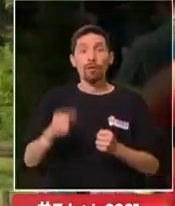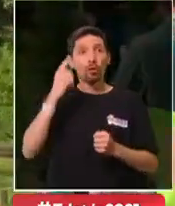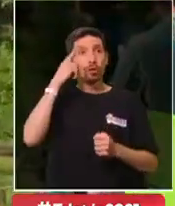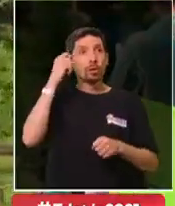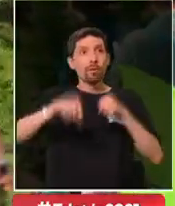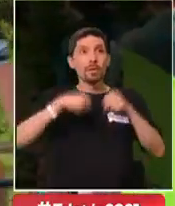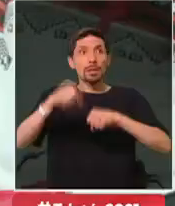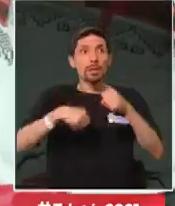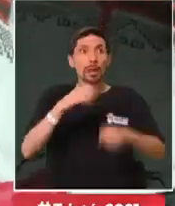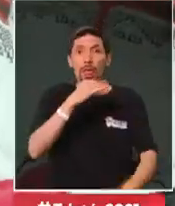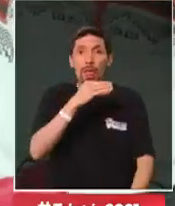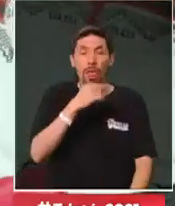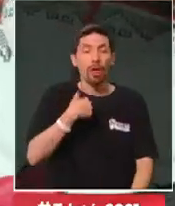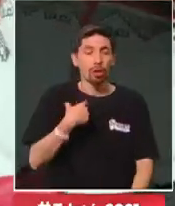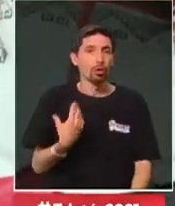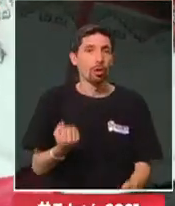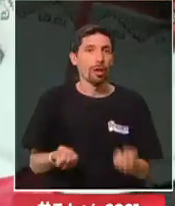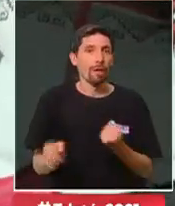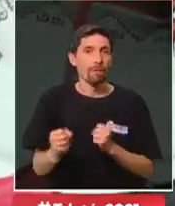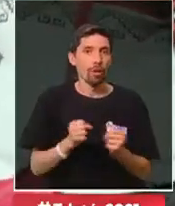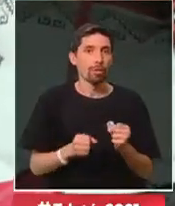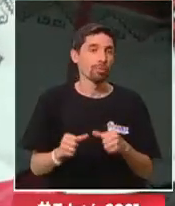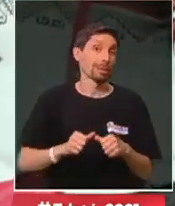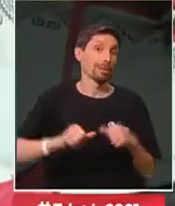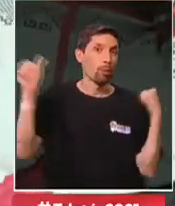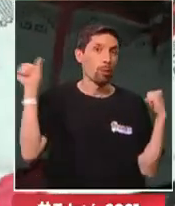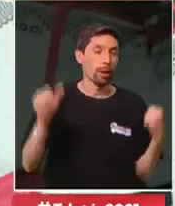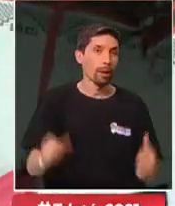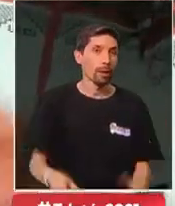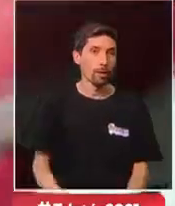ciclismo, igual me puse nerviosa, porque era muy lejos.